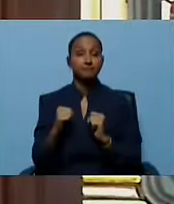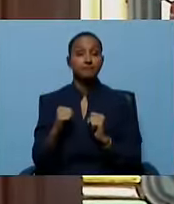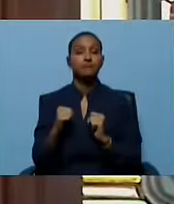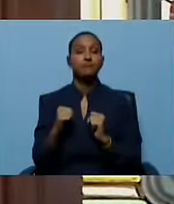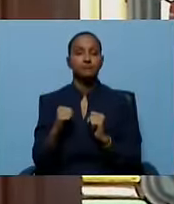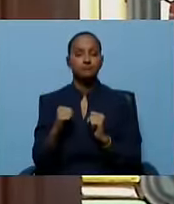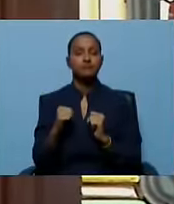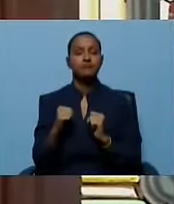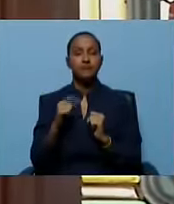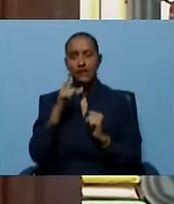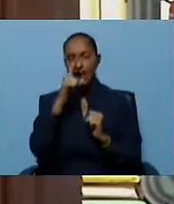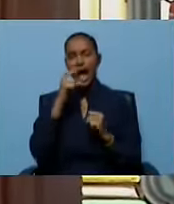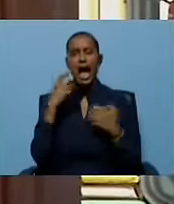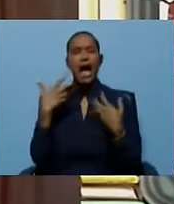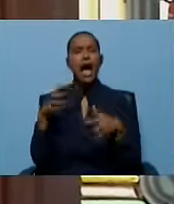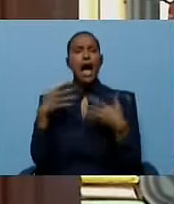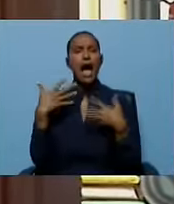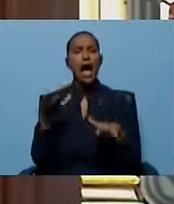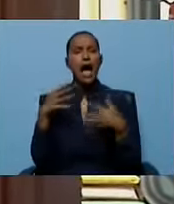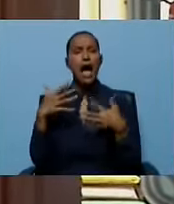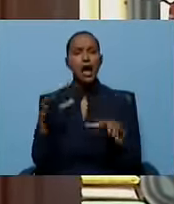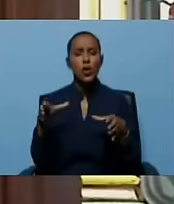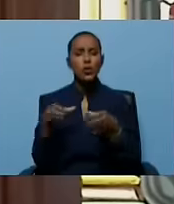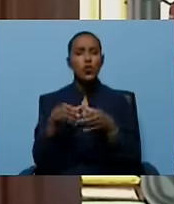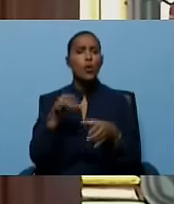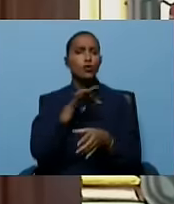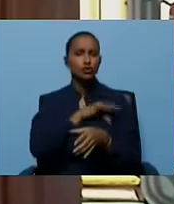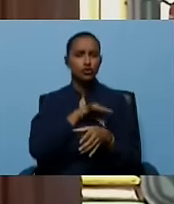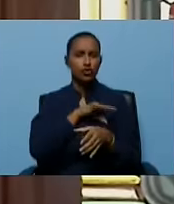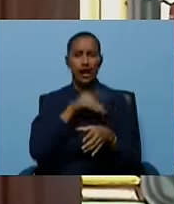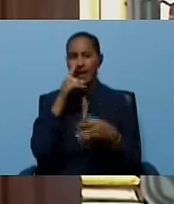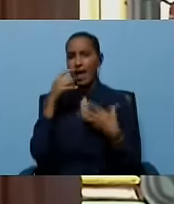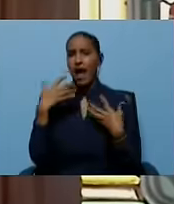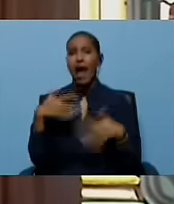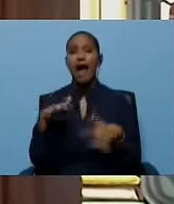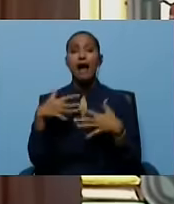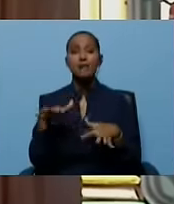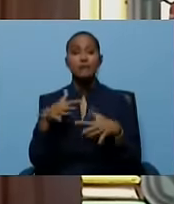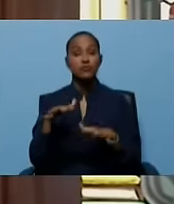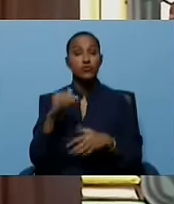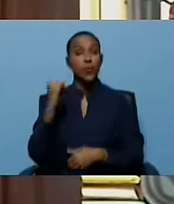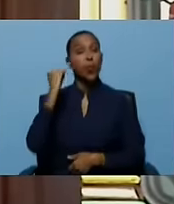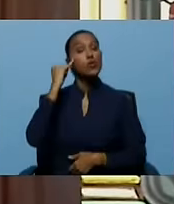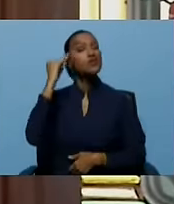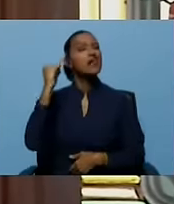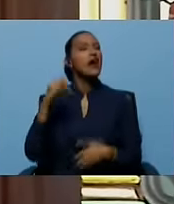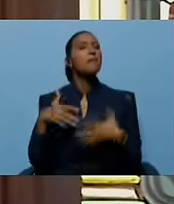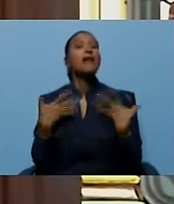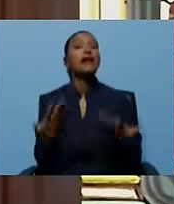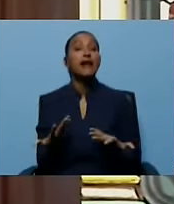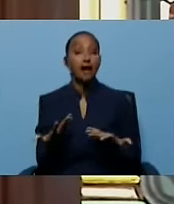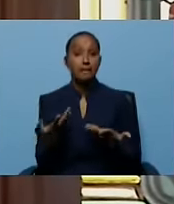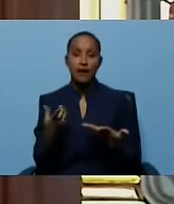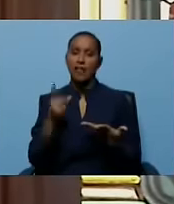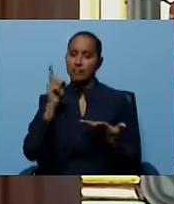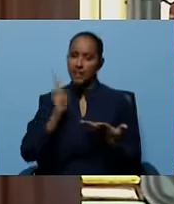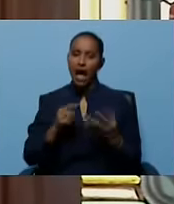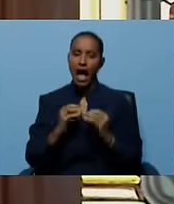necesariamente años. Una idea justa y correcta para construir una nueva democracia